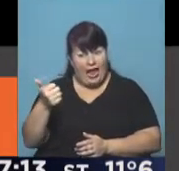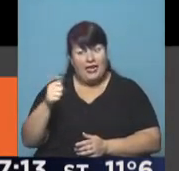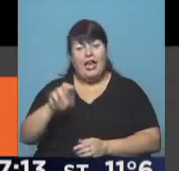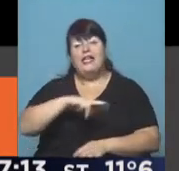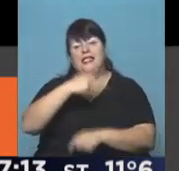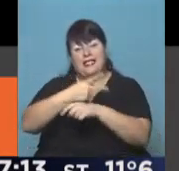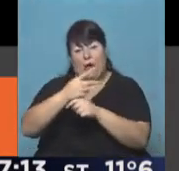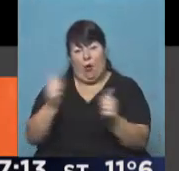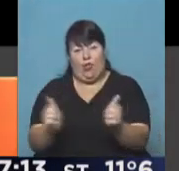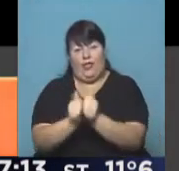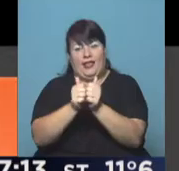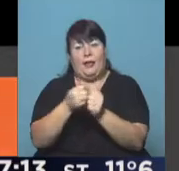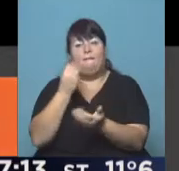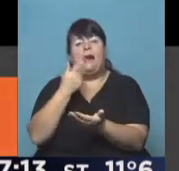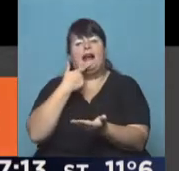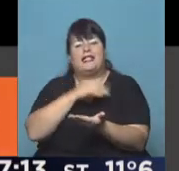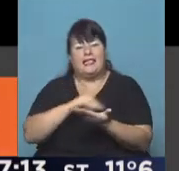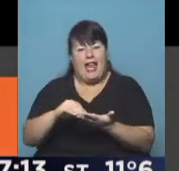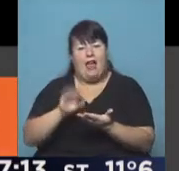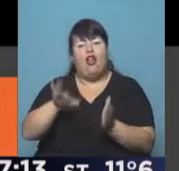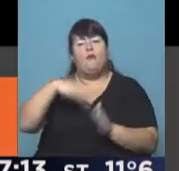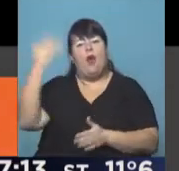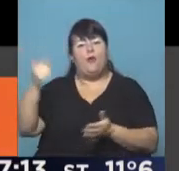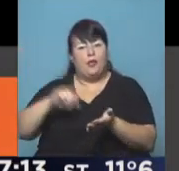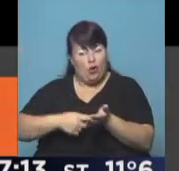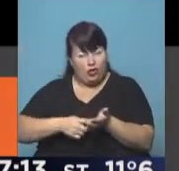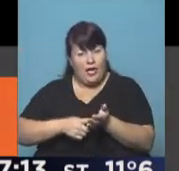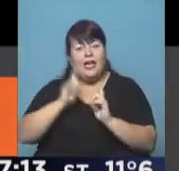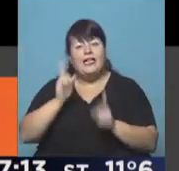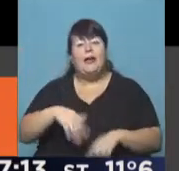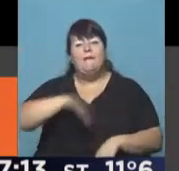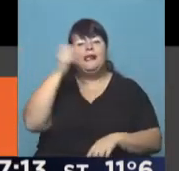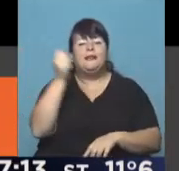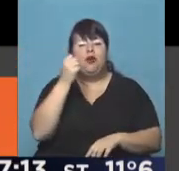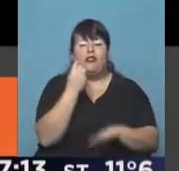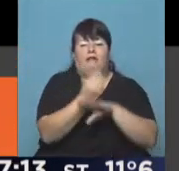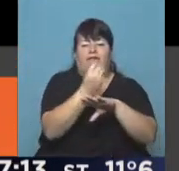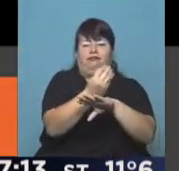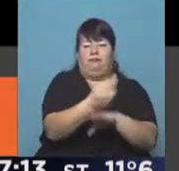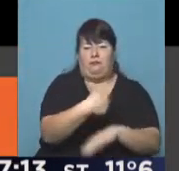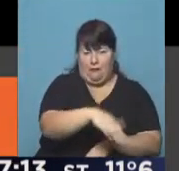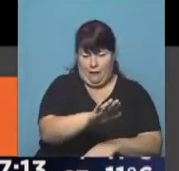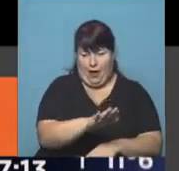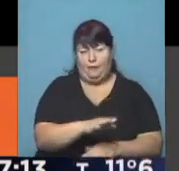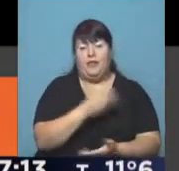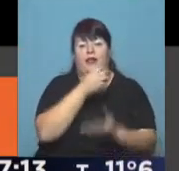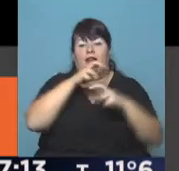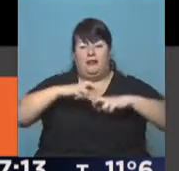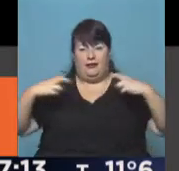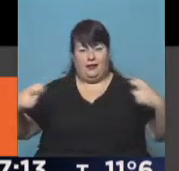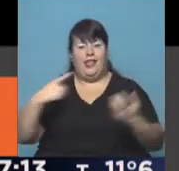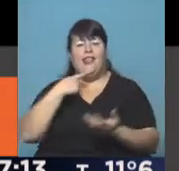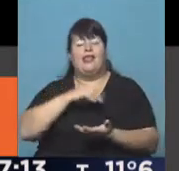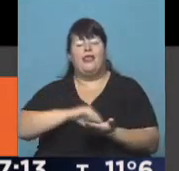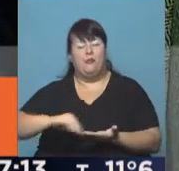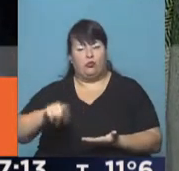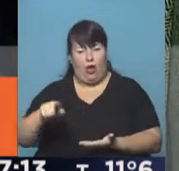secunda en la lista de candidatos a senadores por la provincia, y a los principales aspirantes a ocupar una banca en